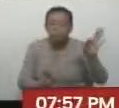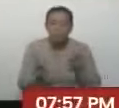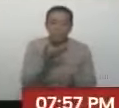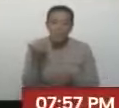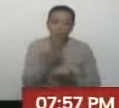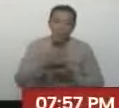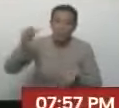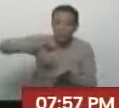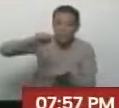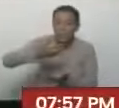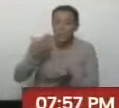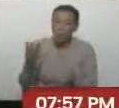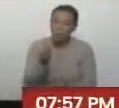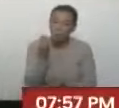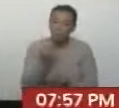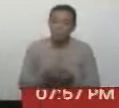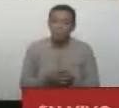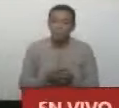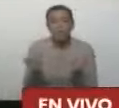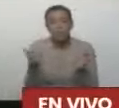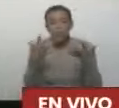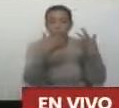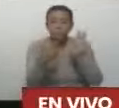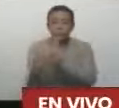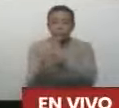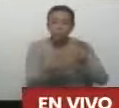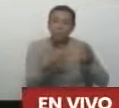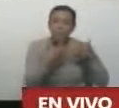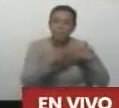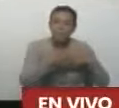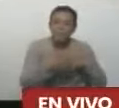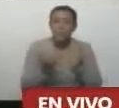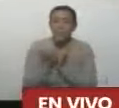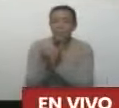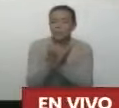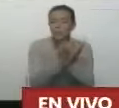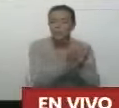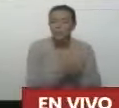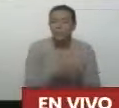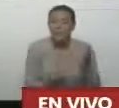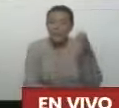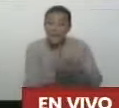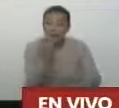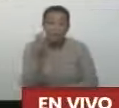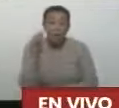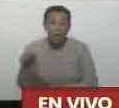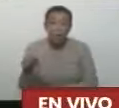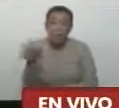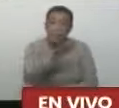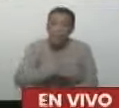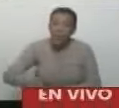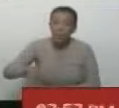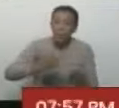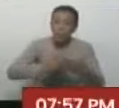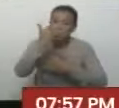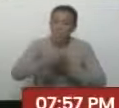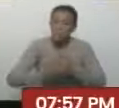implementarle un SP32 que tiene Bluetooth e Internet. Y nosotros creamos una app para todos estos